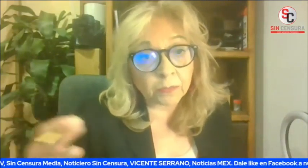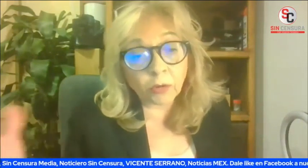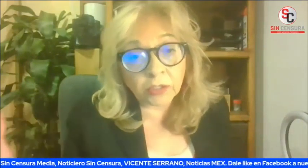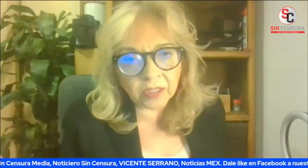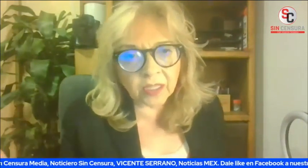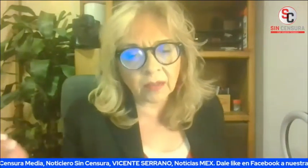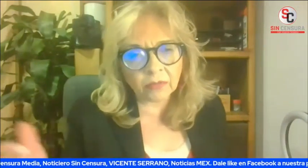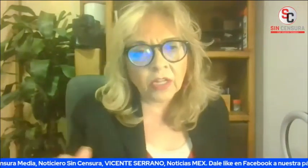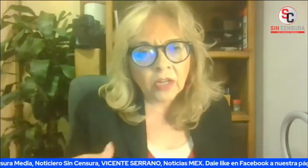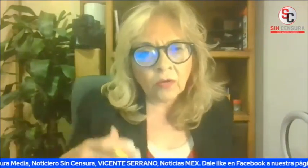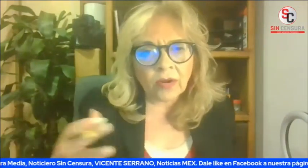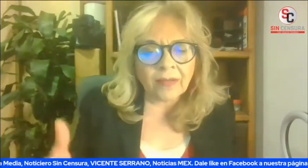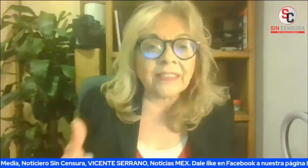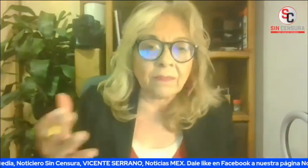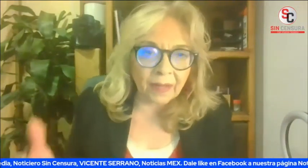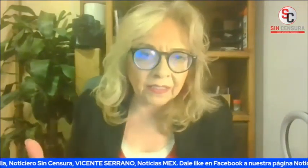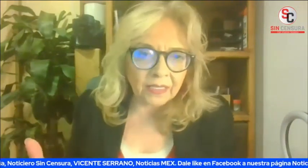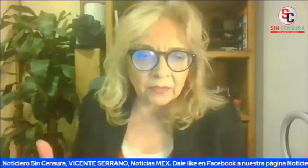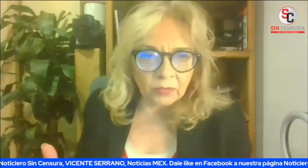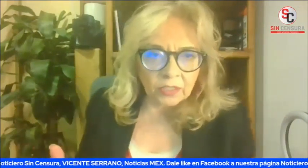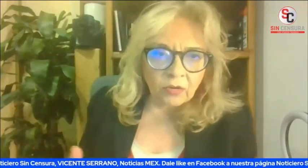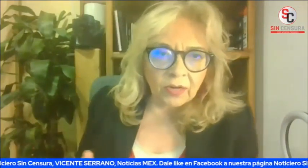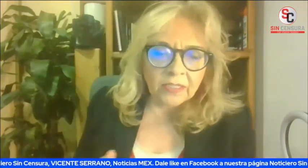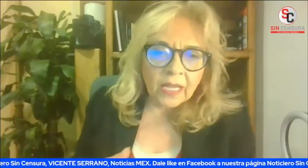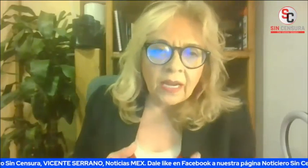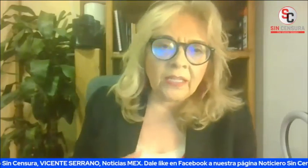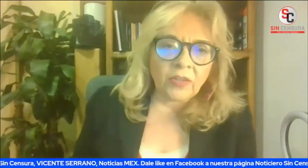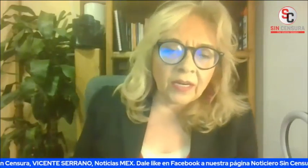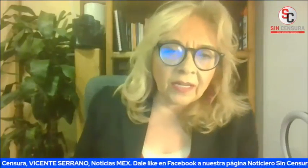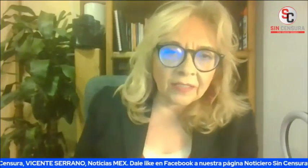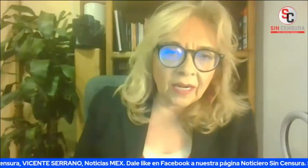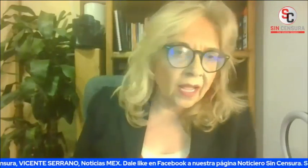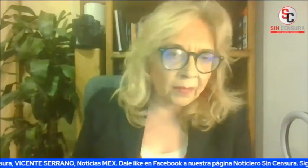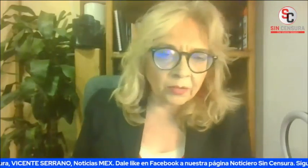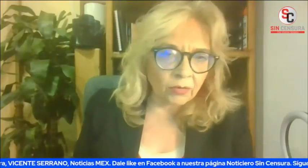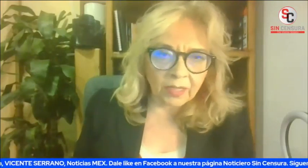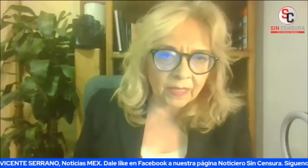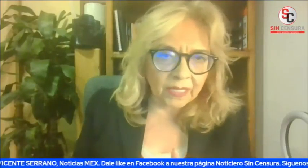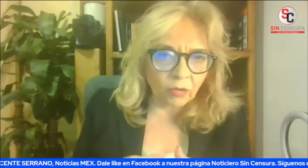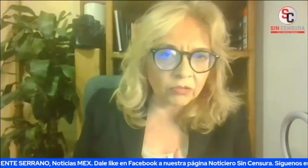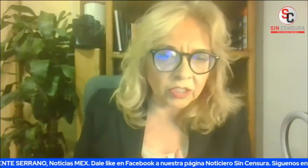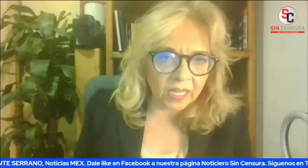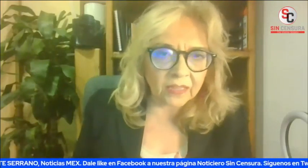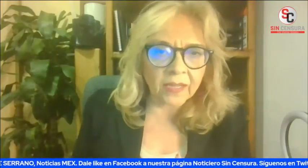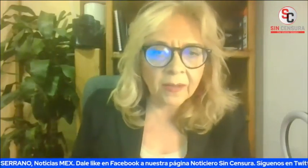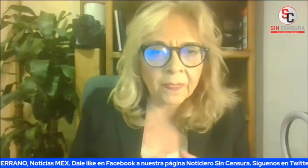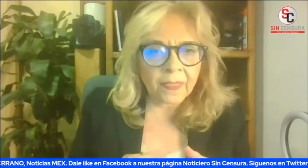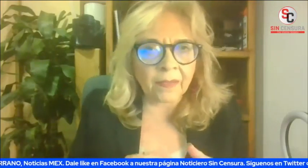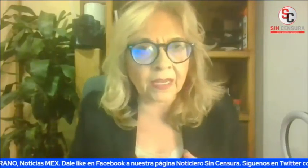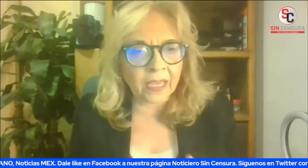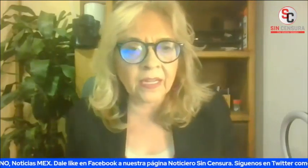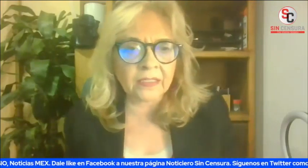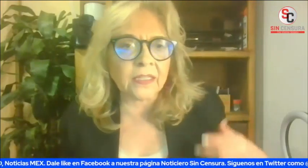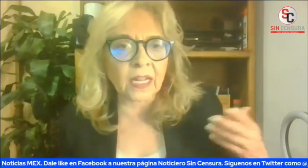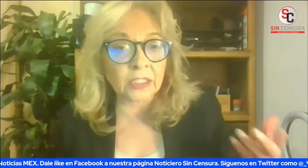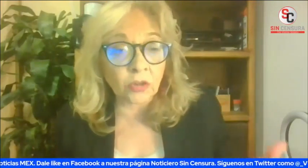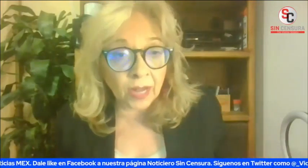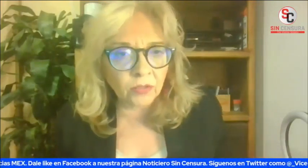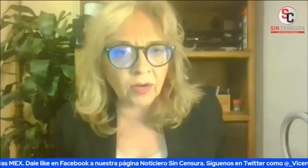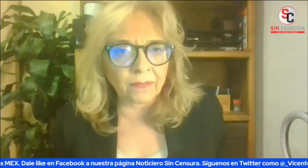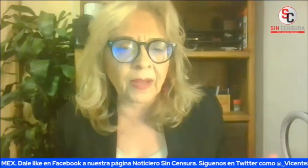que es ex post, digamos, una vez que pasen las votaciones, la ciudadanía estará absolutamente consciente de ver quién